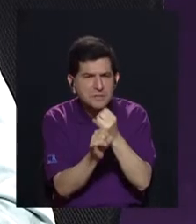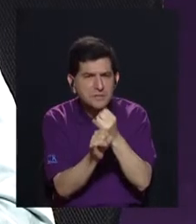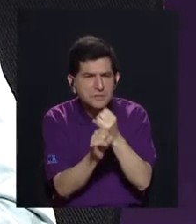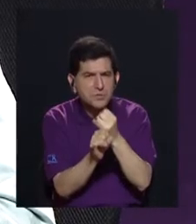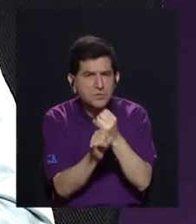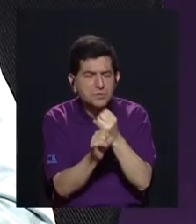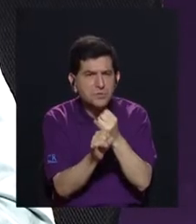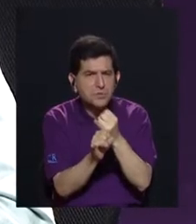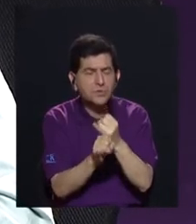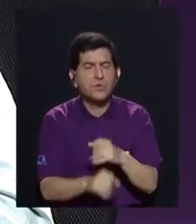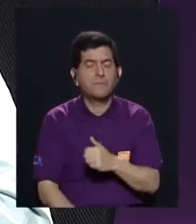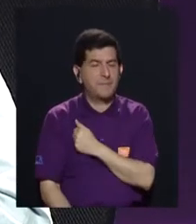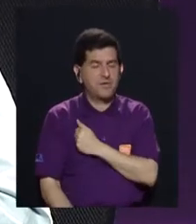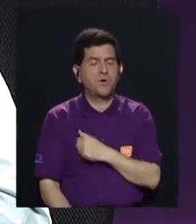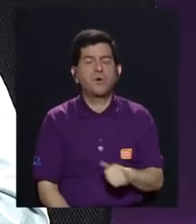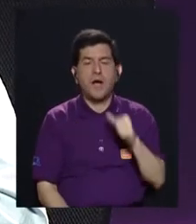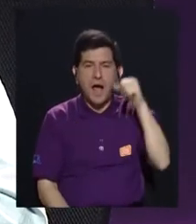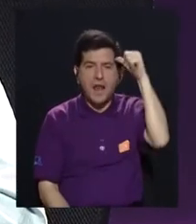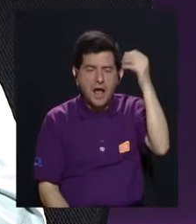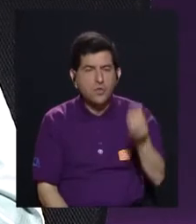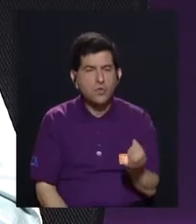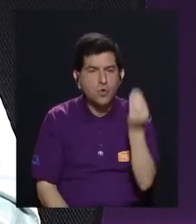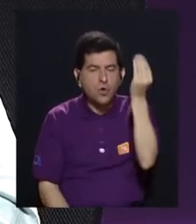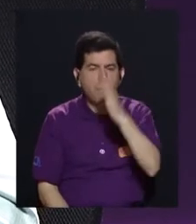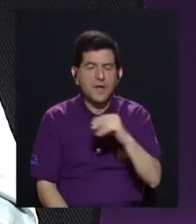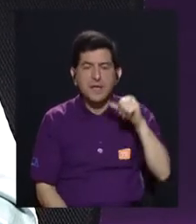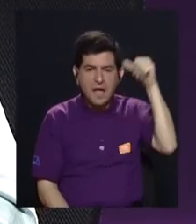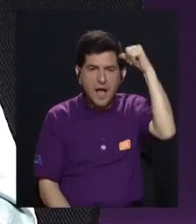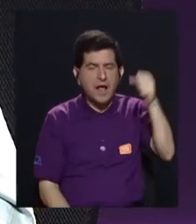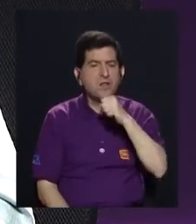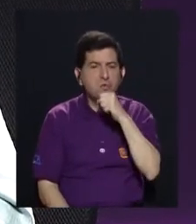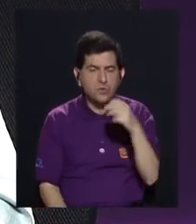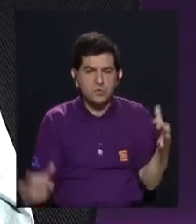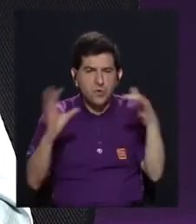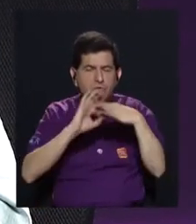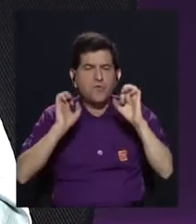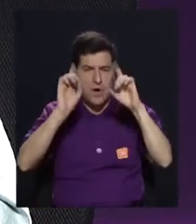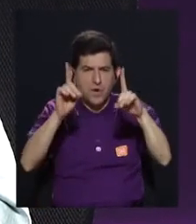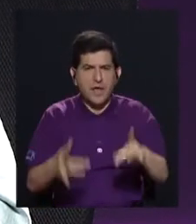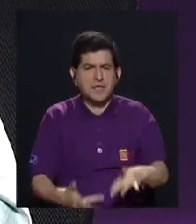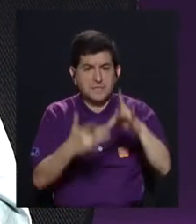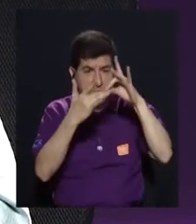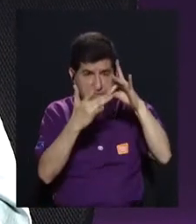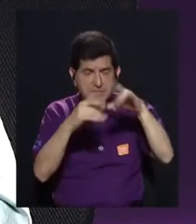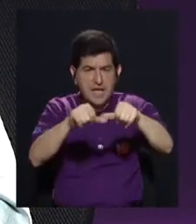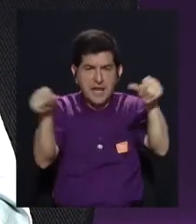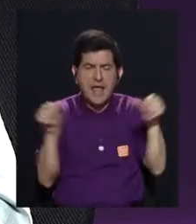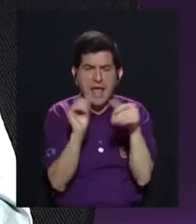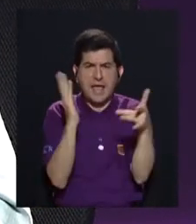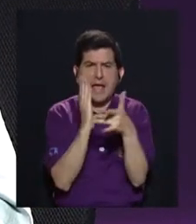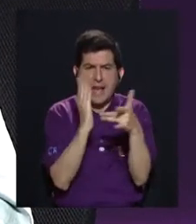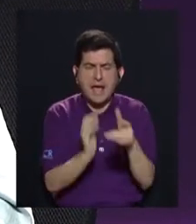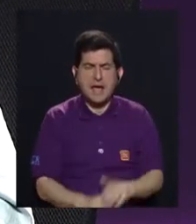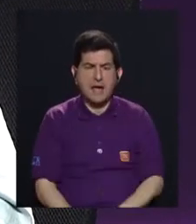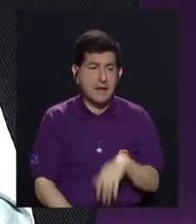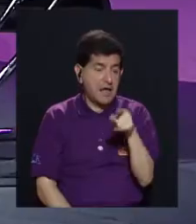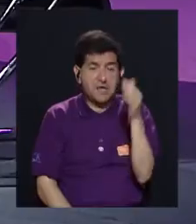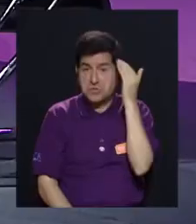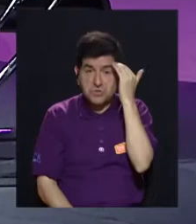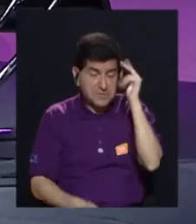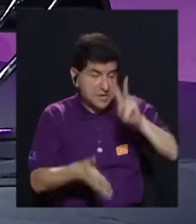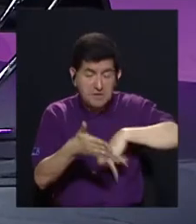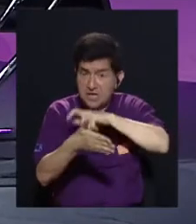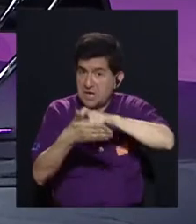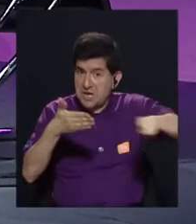cómo van a apoyar perdón al adulto joven y al adulto mayor con respecto a la educación principalmente en el área técnica muchos de ellos no saben